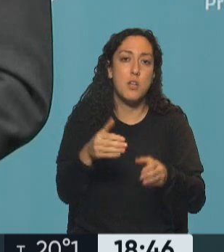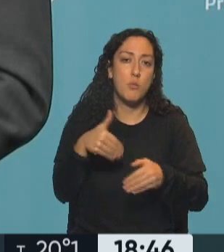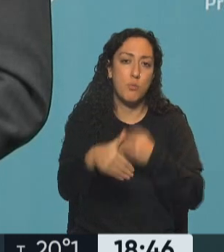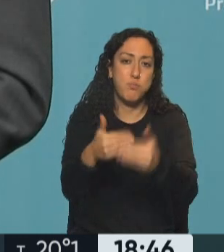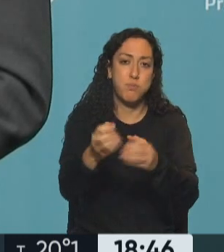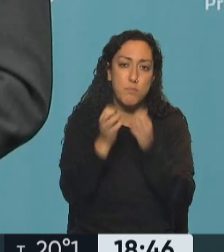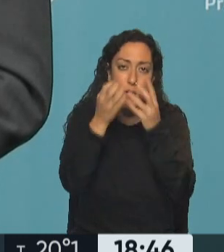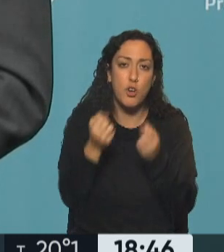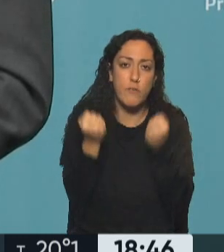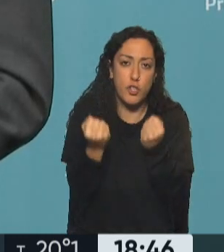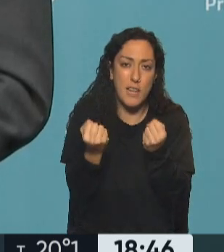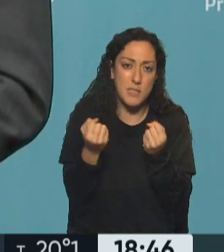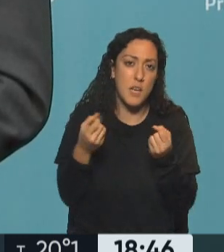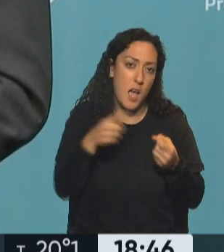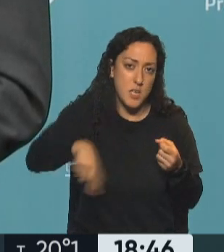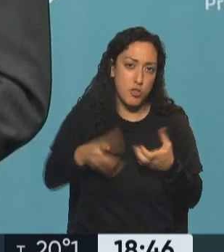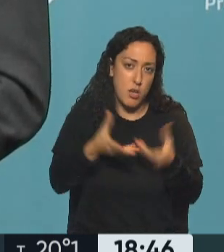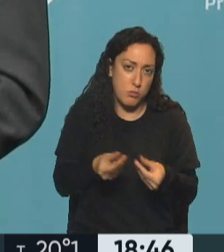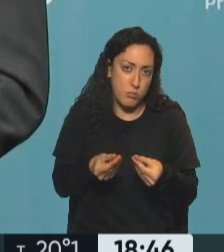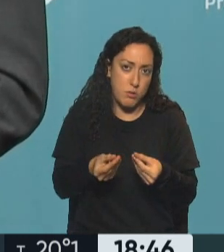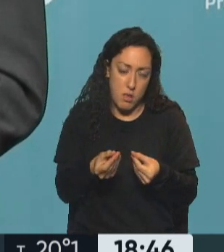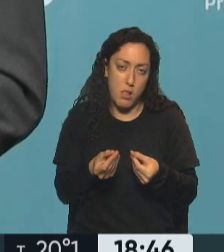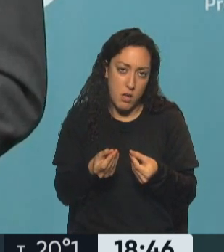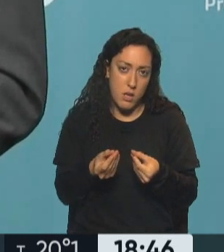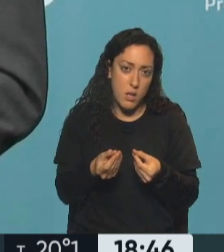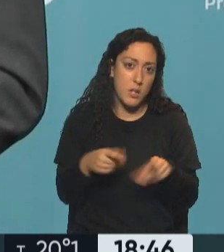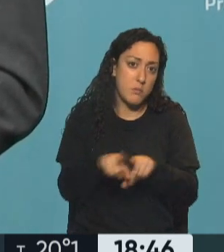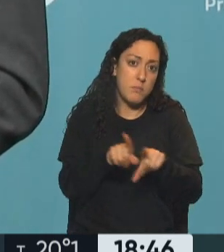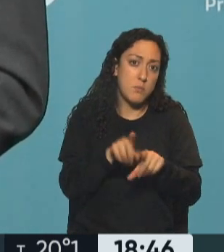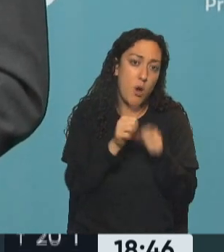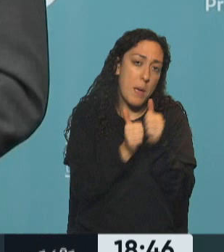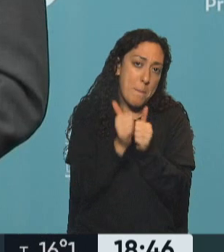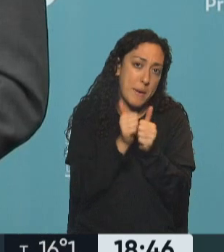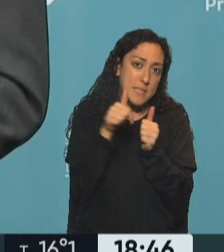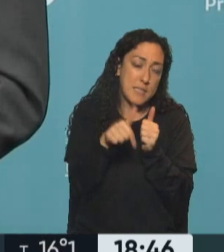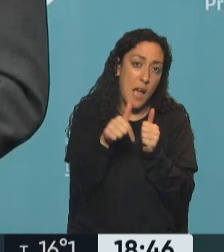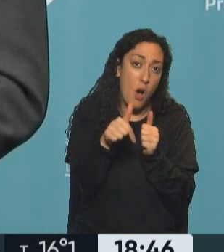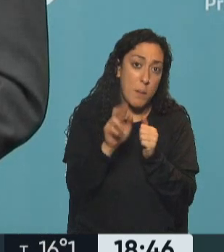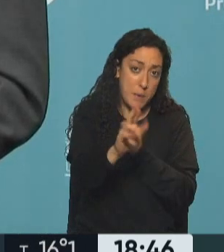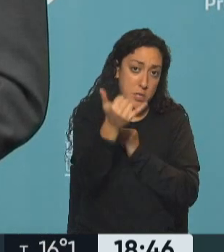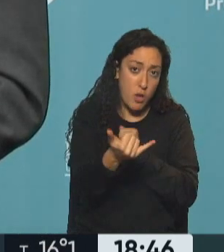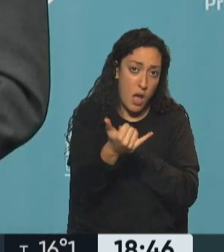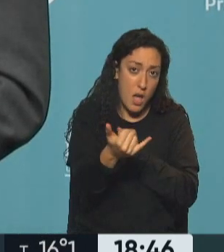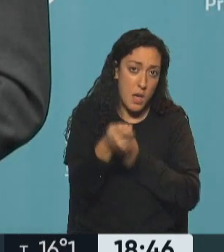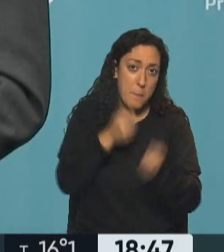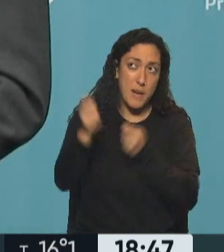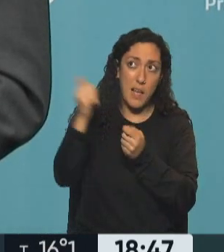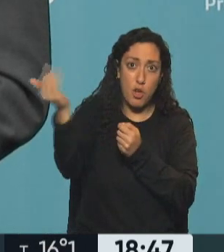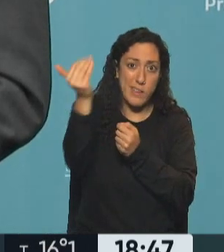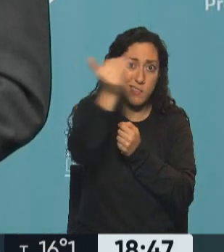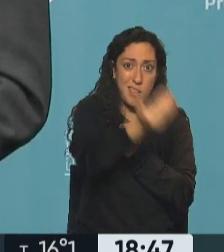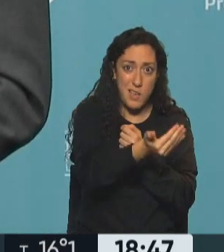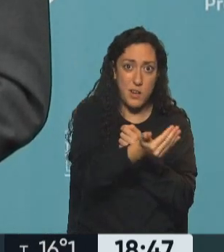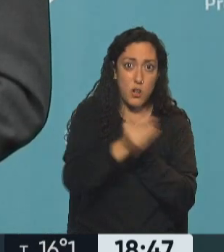fortalecer de las empresas que tienen hoy la habilitación para el mercado externo y excepcionalmente se las habilita